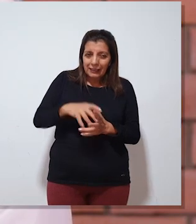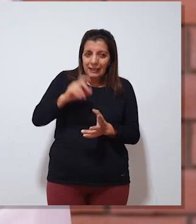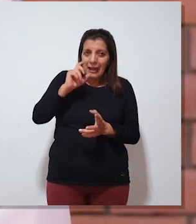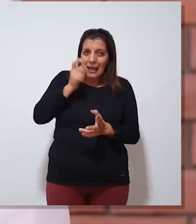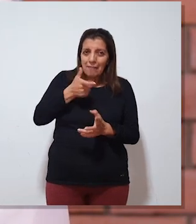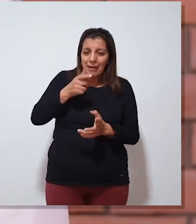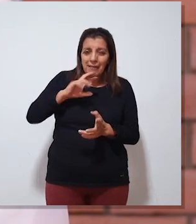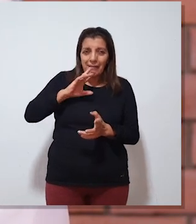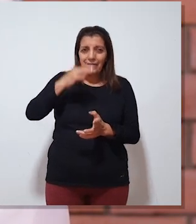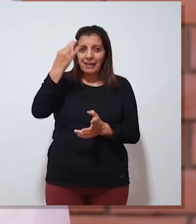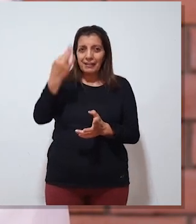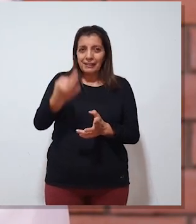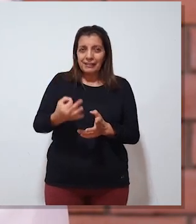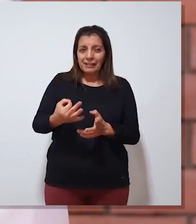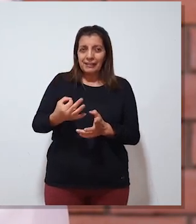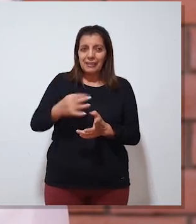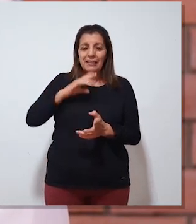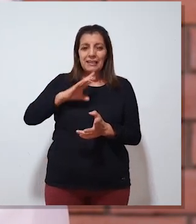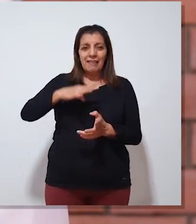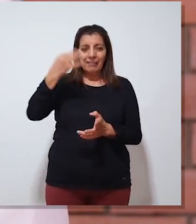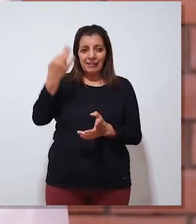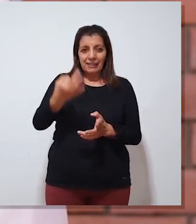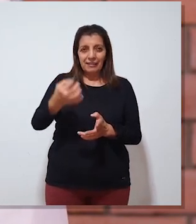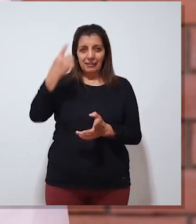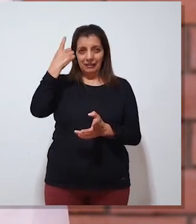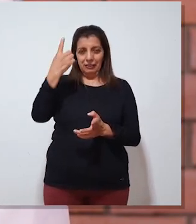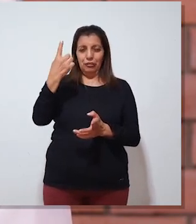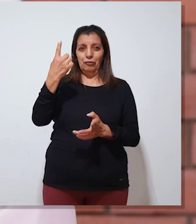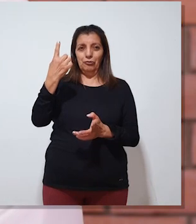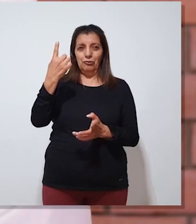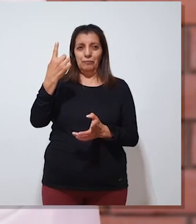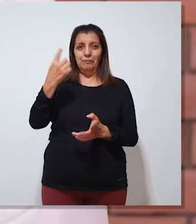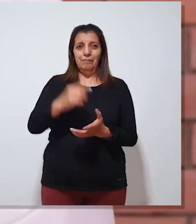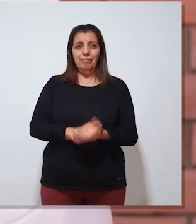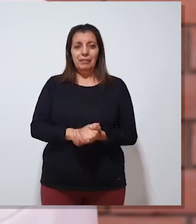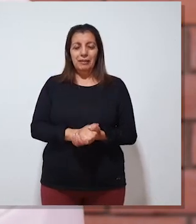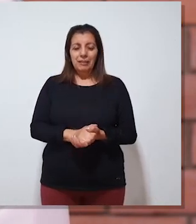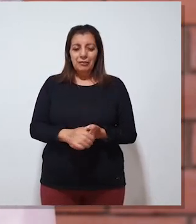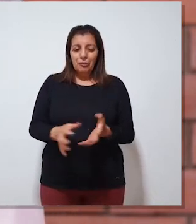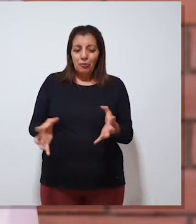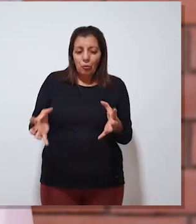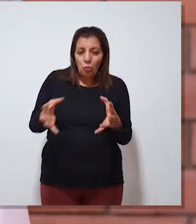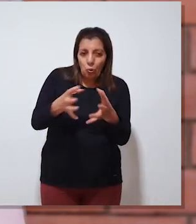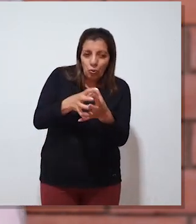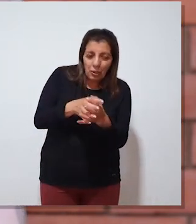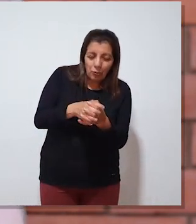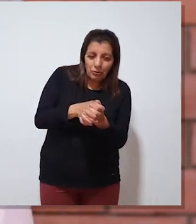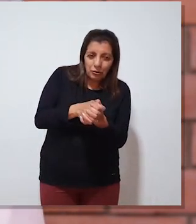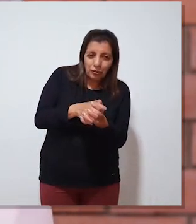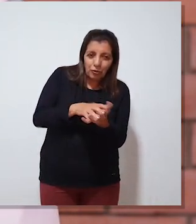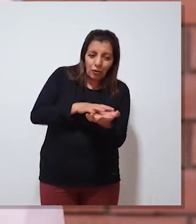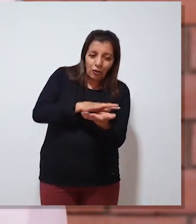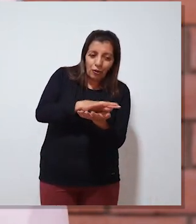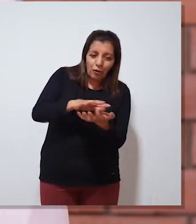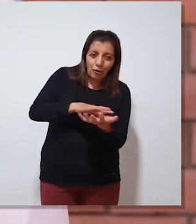la verdad de Dios. Ha acogido en sí al que es la nueva y eterna alianza, culminada con el ofrecimiento de